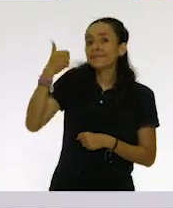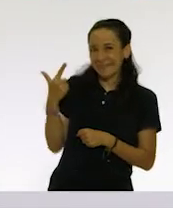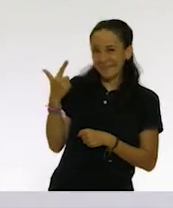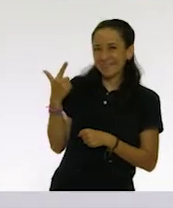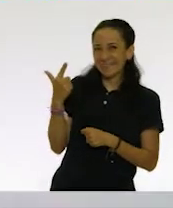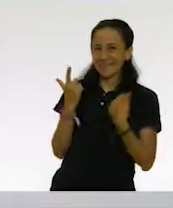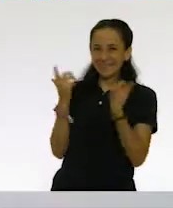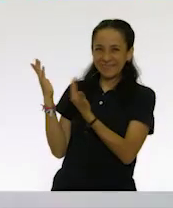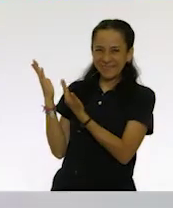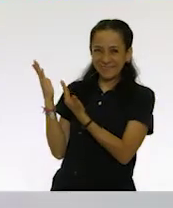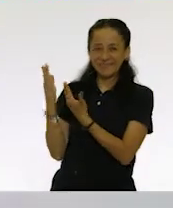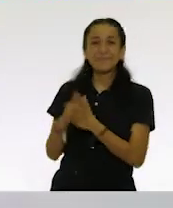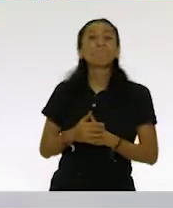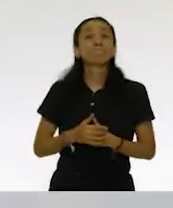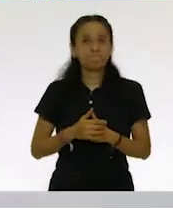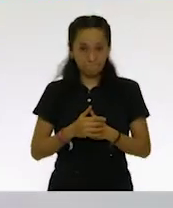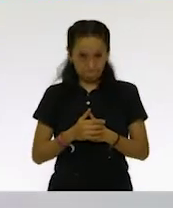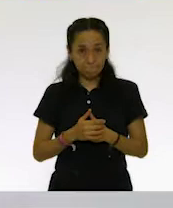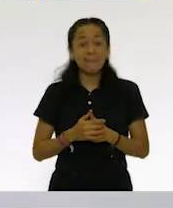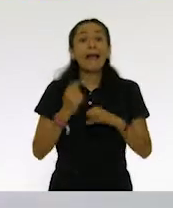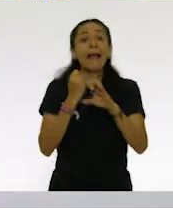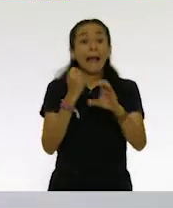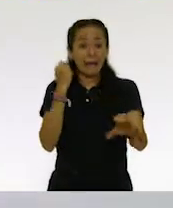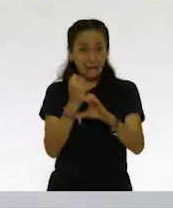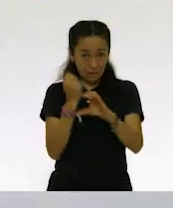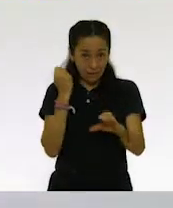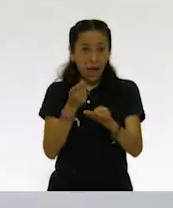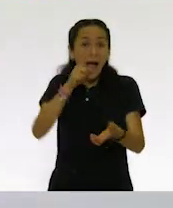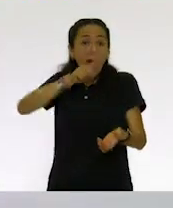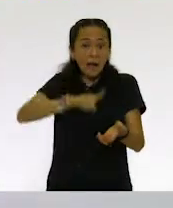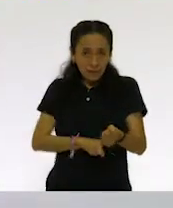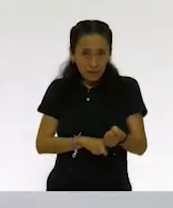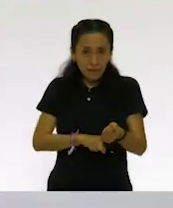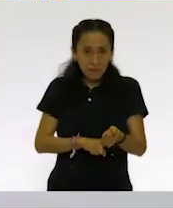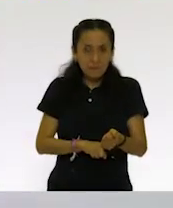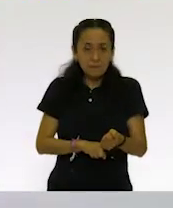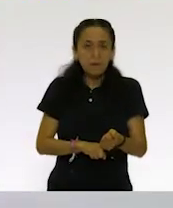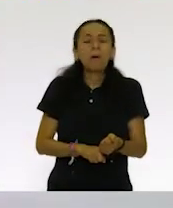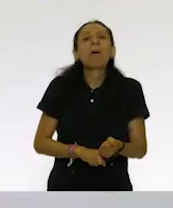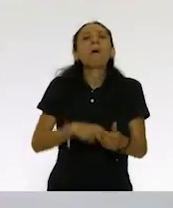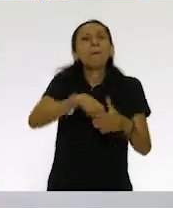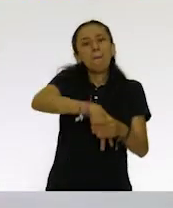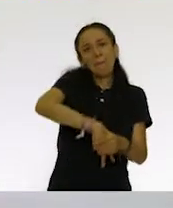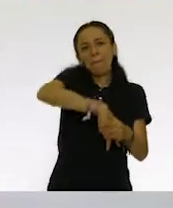1, 2, 3, 4, 5, 6, 7. ¡Siete! Y el transporte solo traía 5 asientos vacíos.